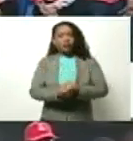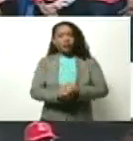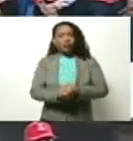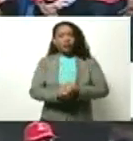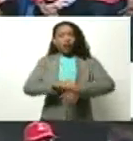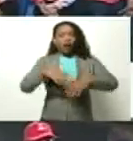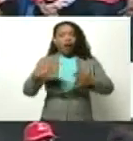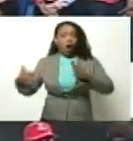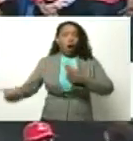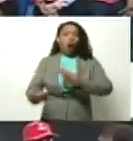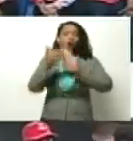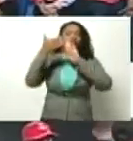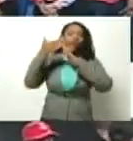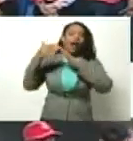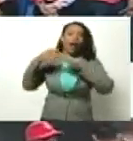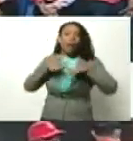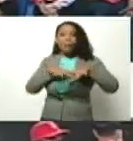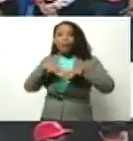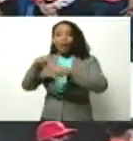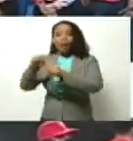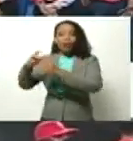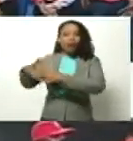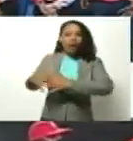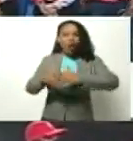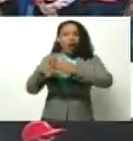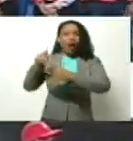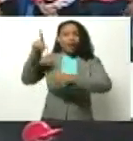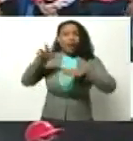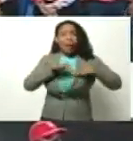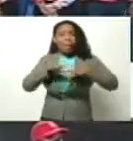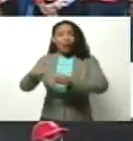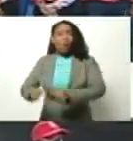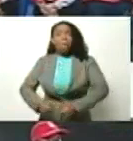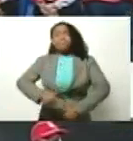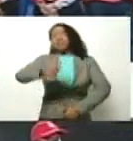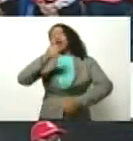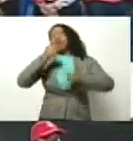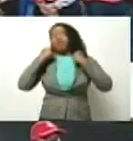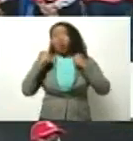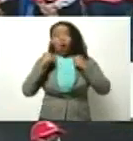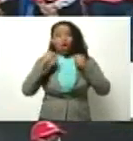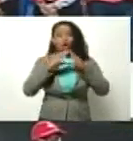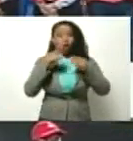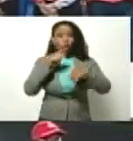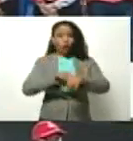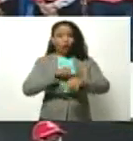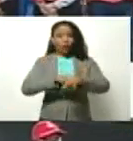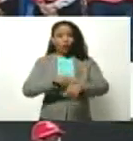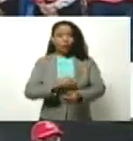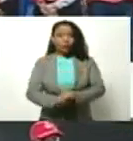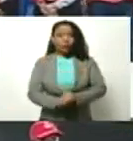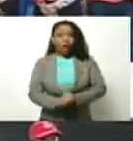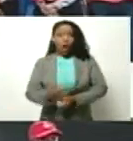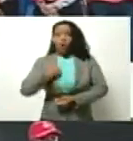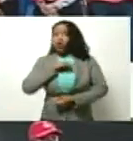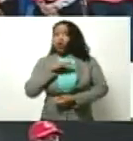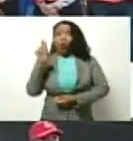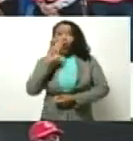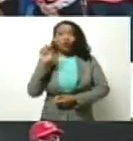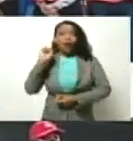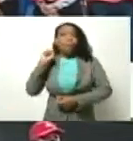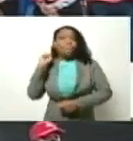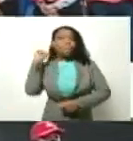contra el imperialismo norteamericano que es el Imperio más poderoso de todos los tiempos que no solo usa